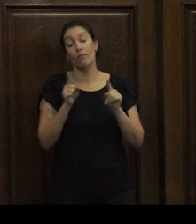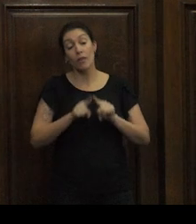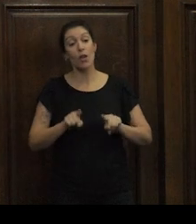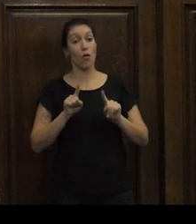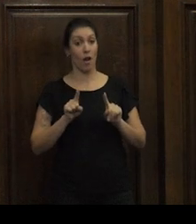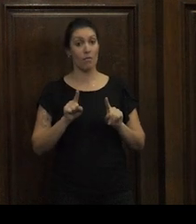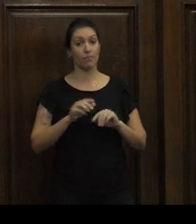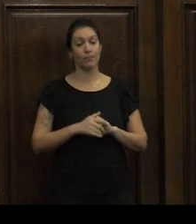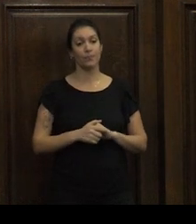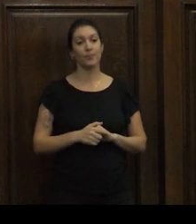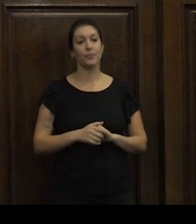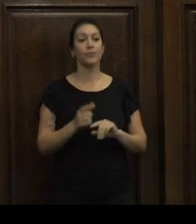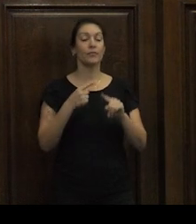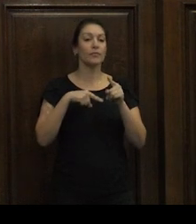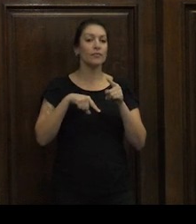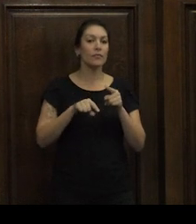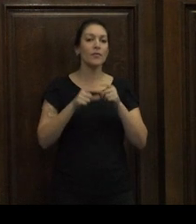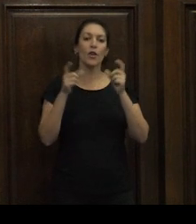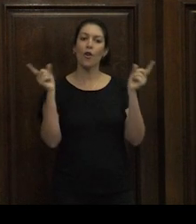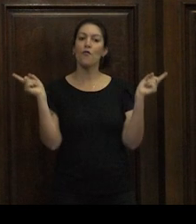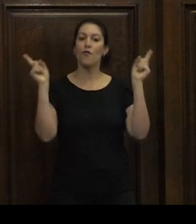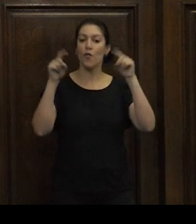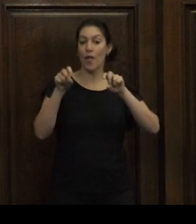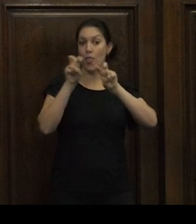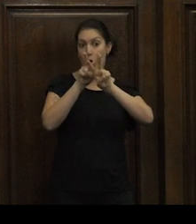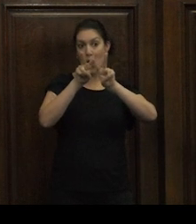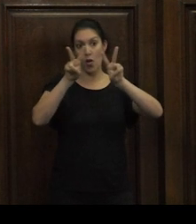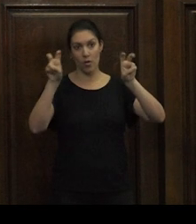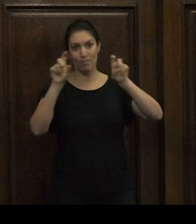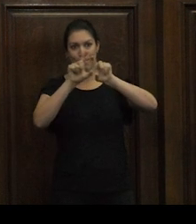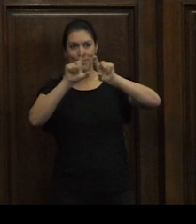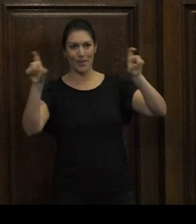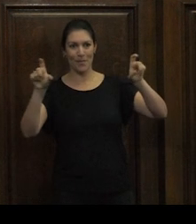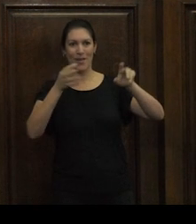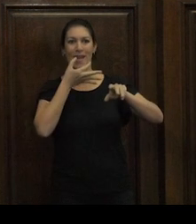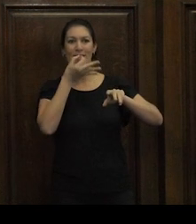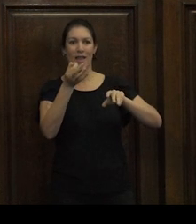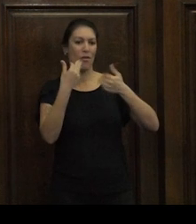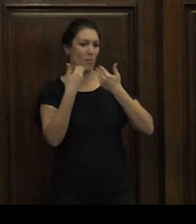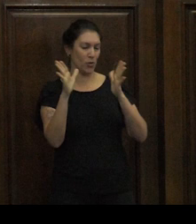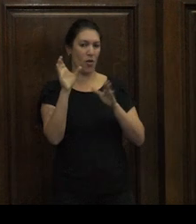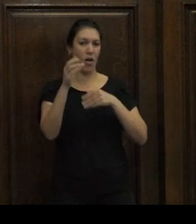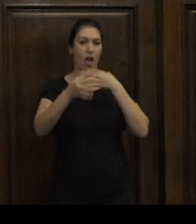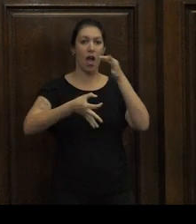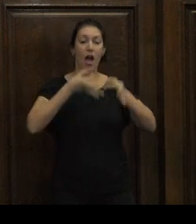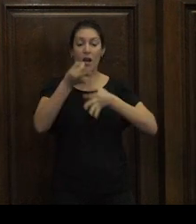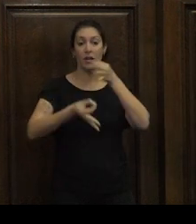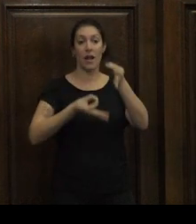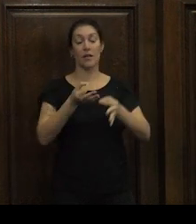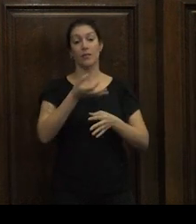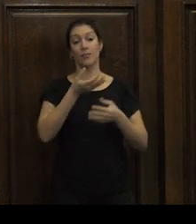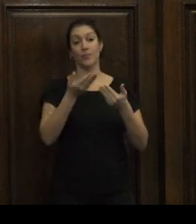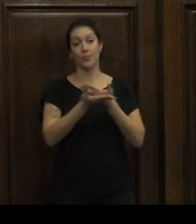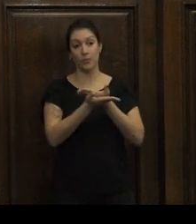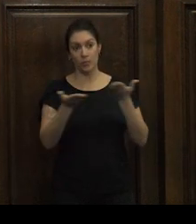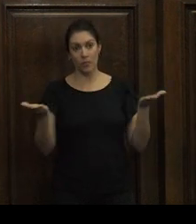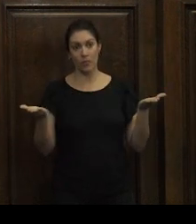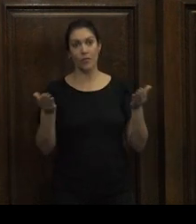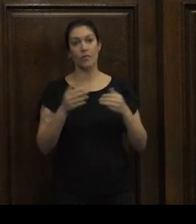debe. Entonces, retomando mi texto que les mencioné al principio, me voy a autocitar